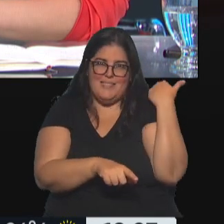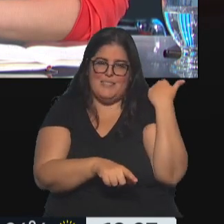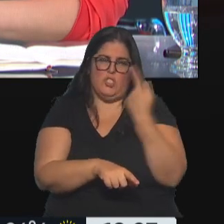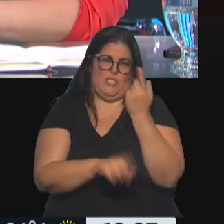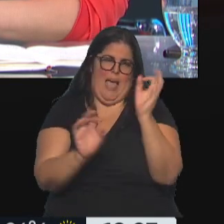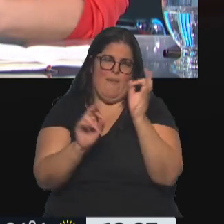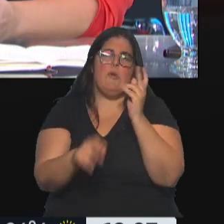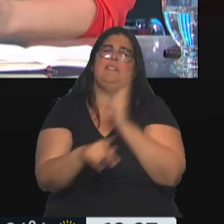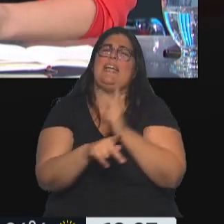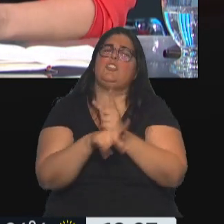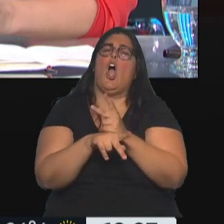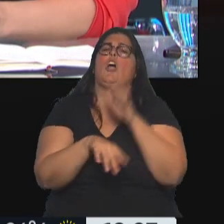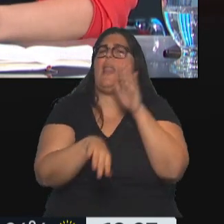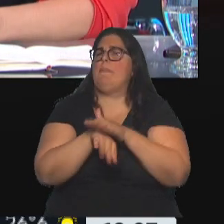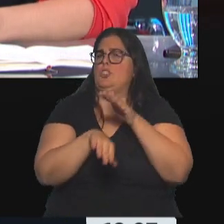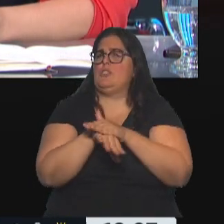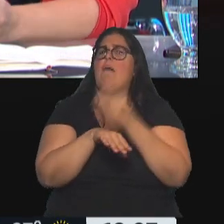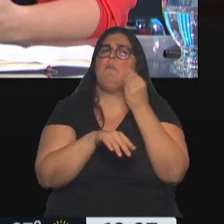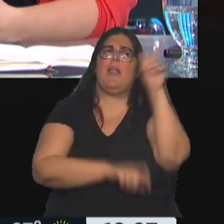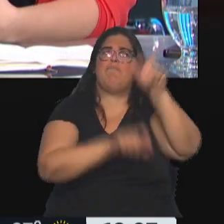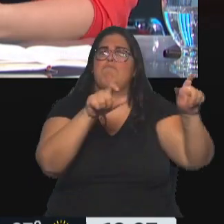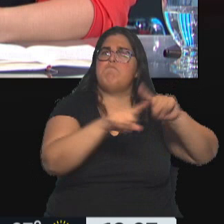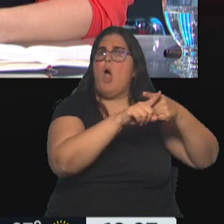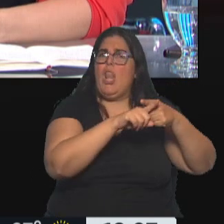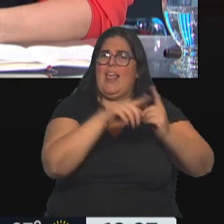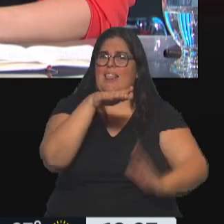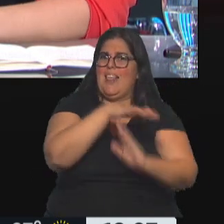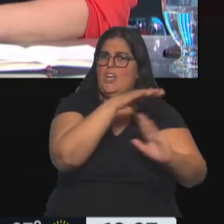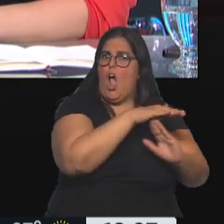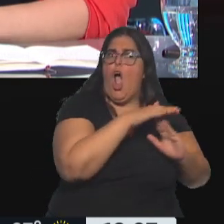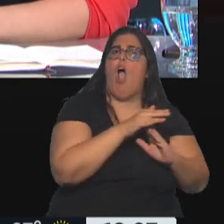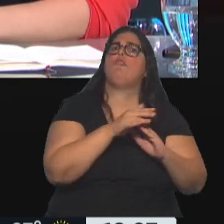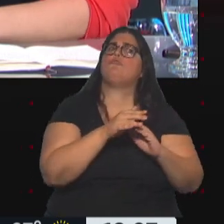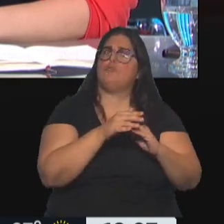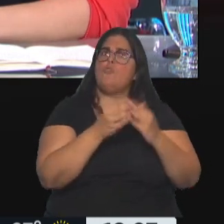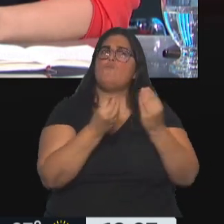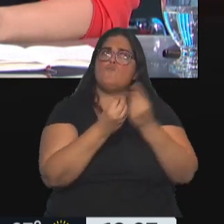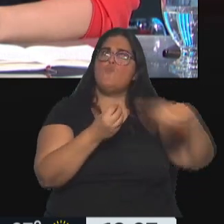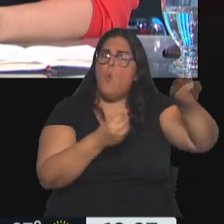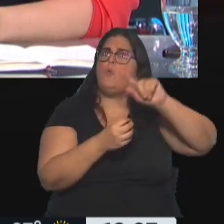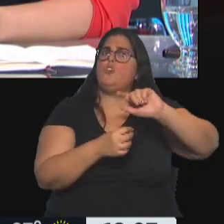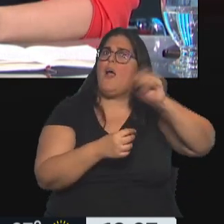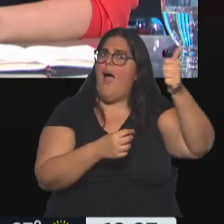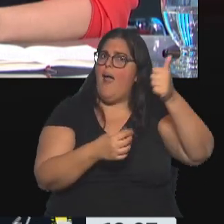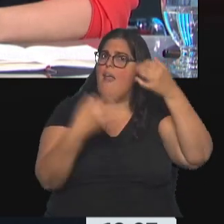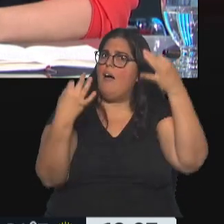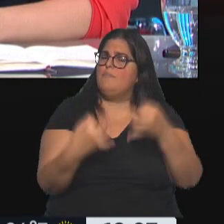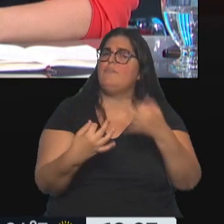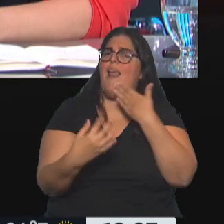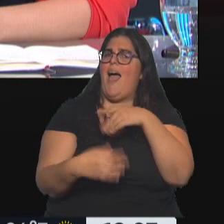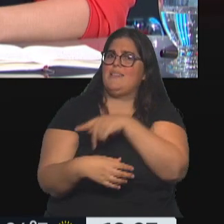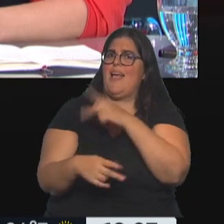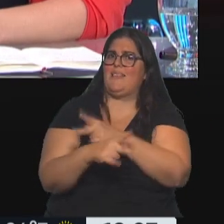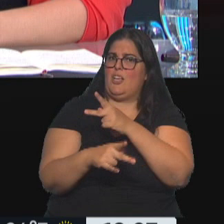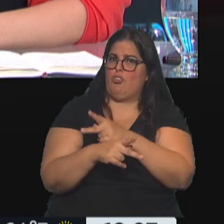rol muy importante en dirigentes políticos, incluso muchos que han ganado sus elecciones y que han logrado